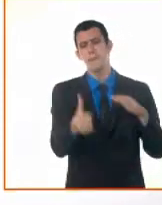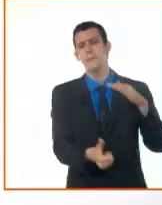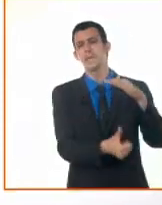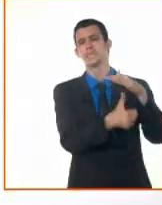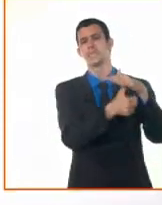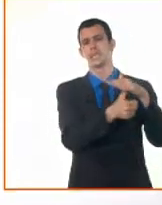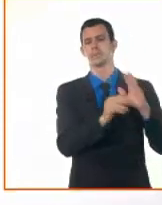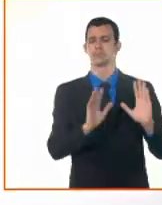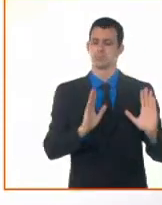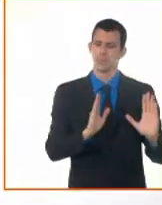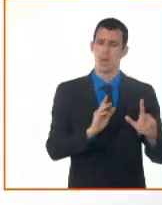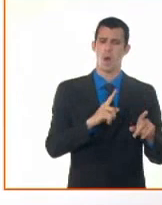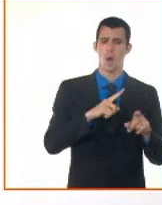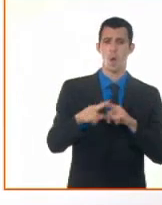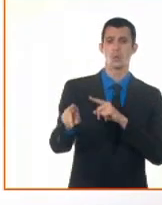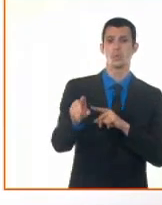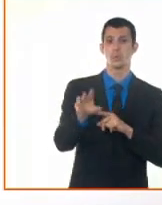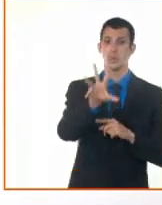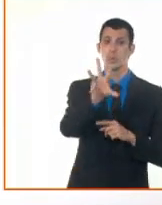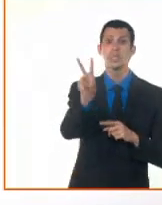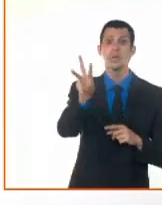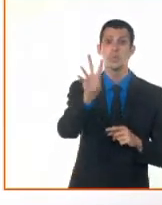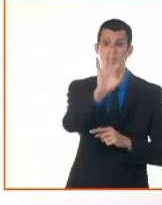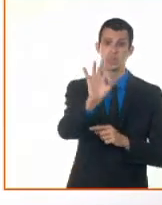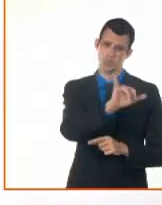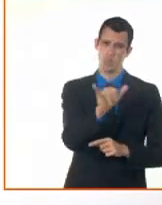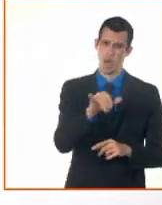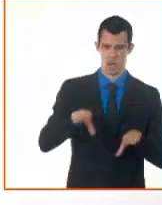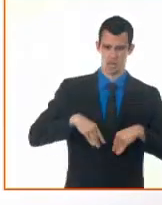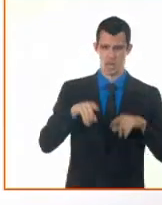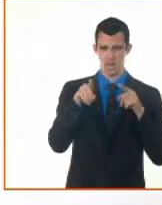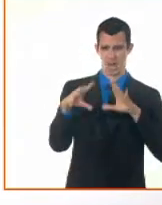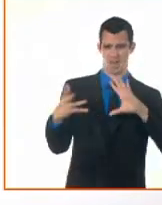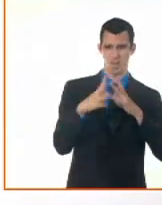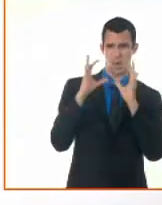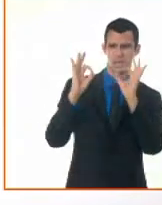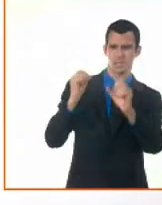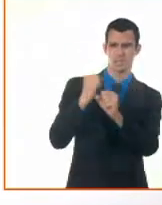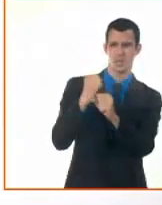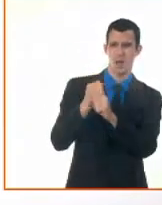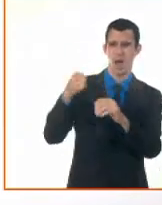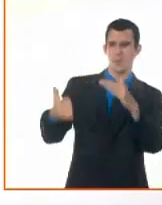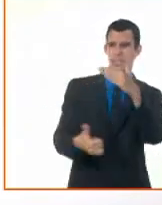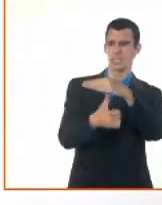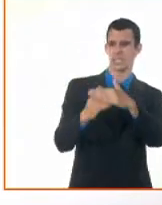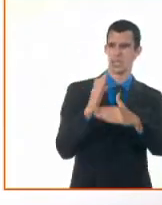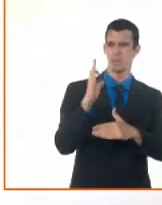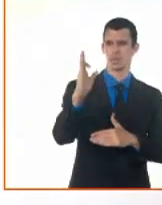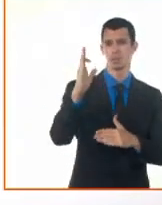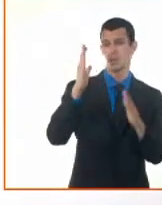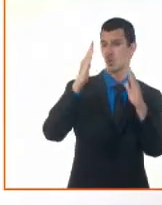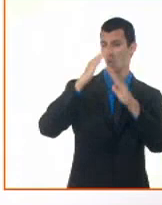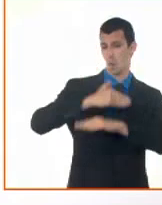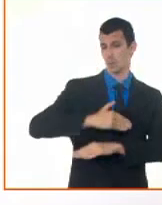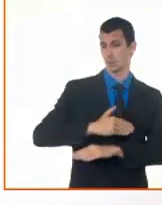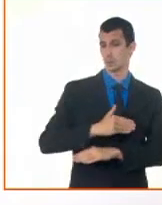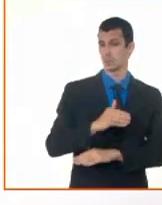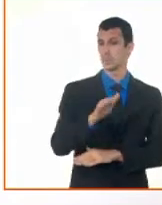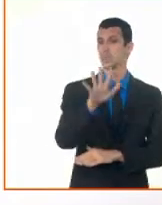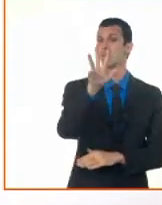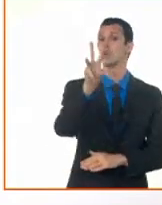estadounidenses desaprueban su labor y Y en este contexto esto en los últimos días